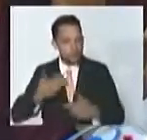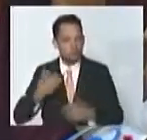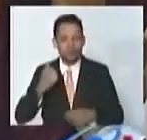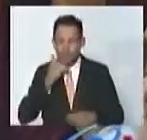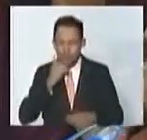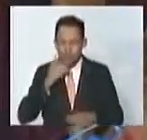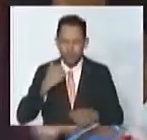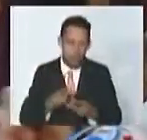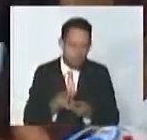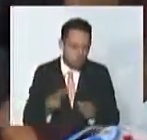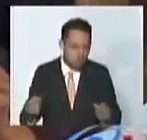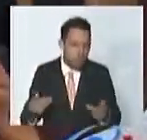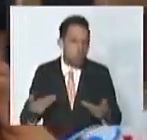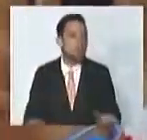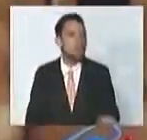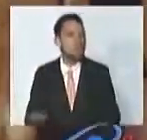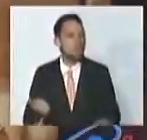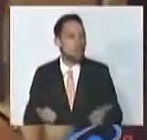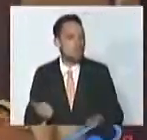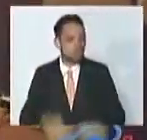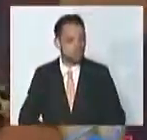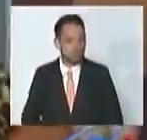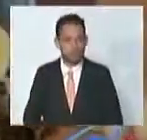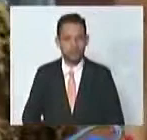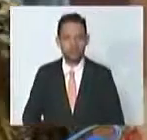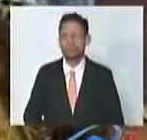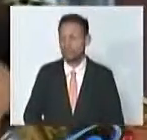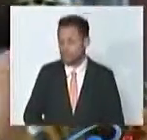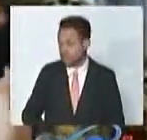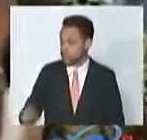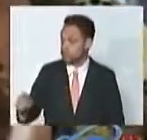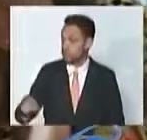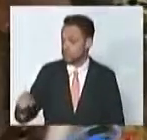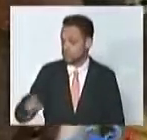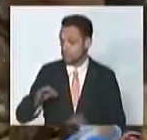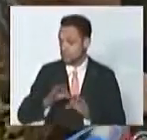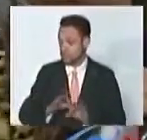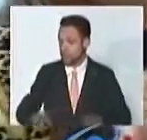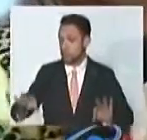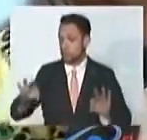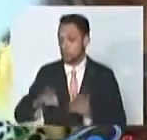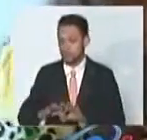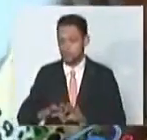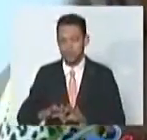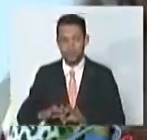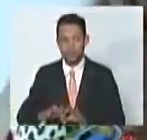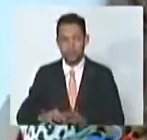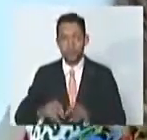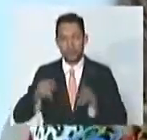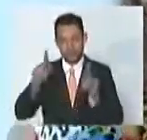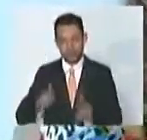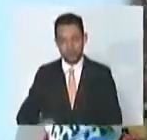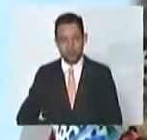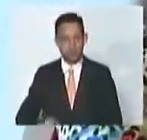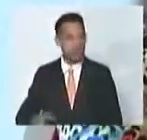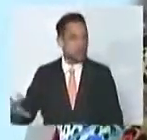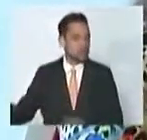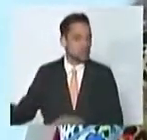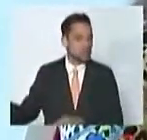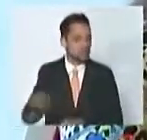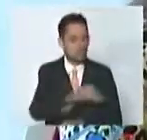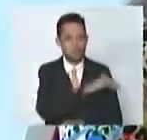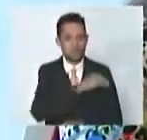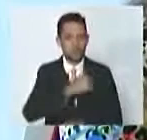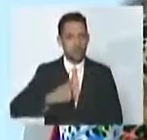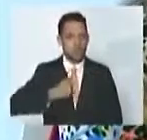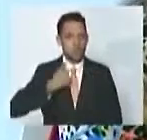se deteriora? Doctor, importantísimo. Esto es como el mal de los jóvenes ahora, porque no